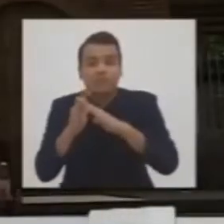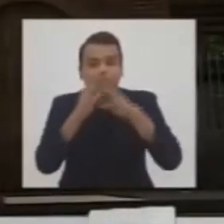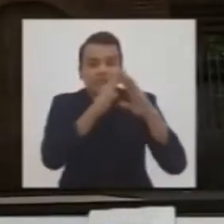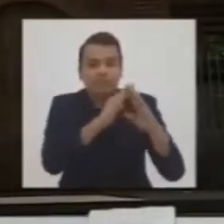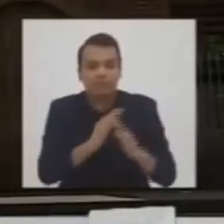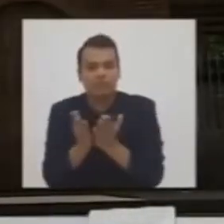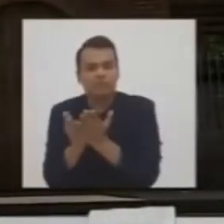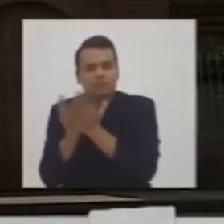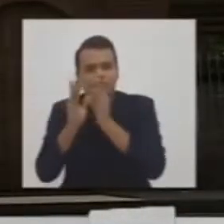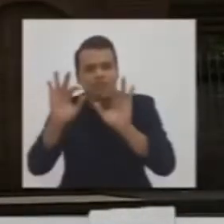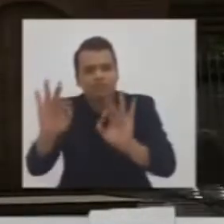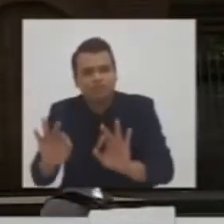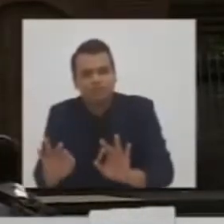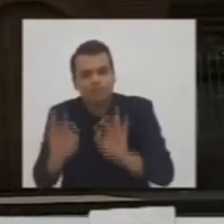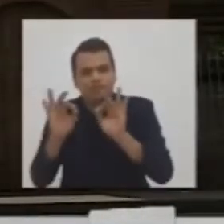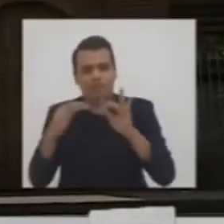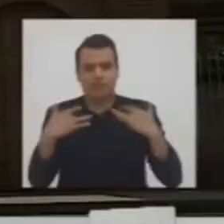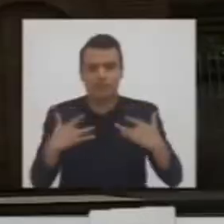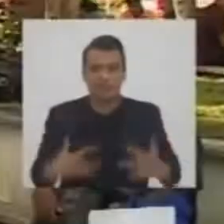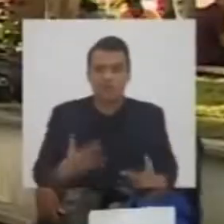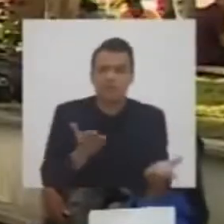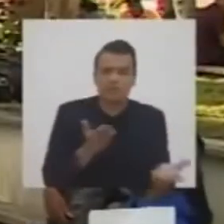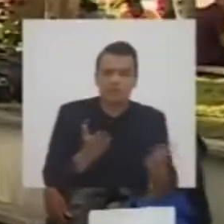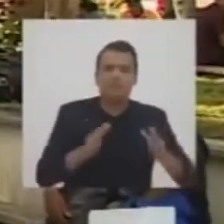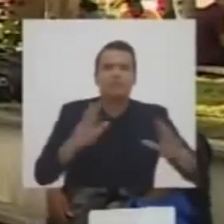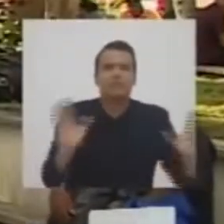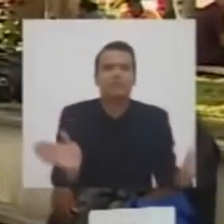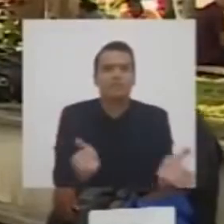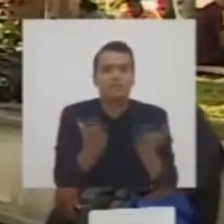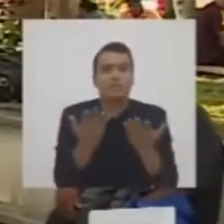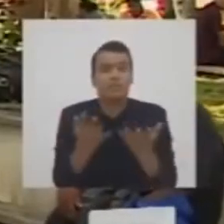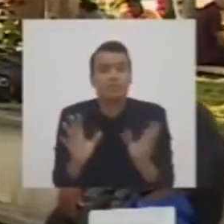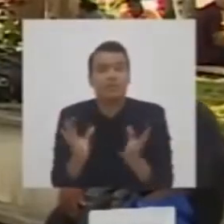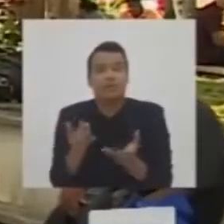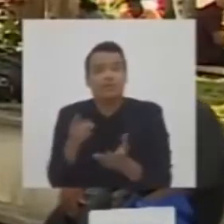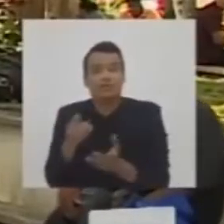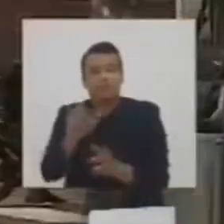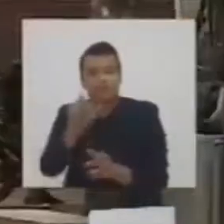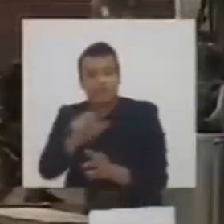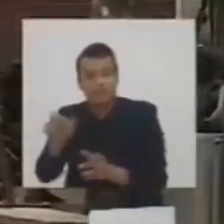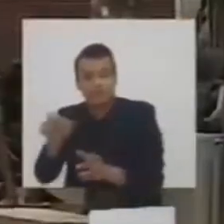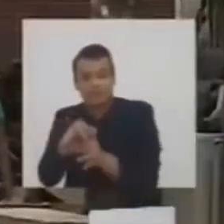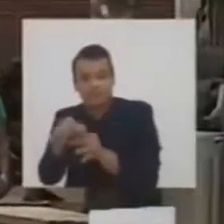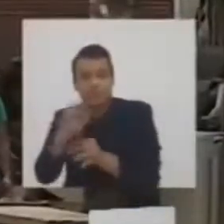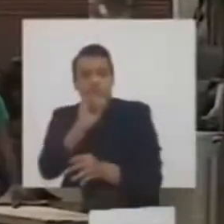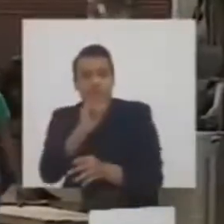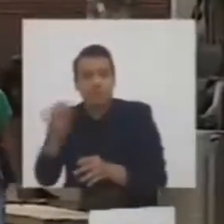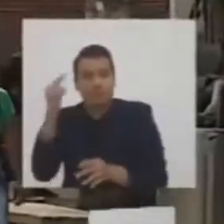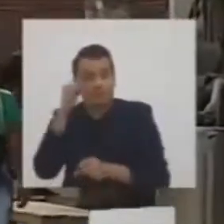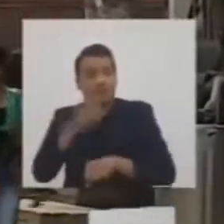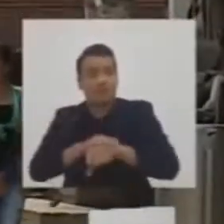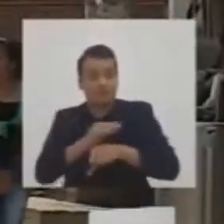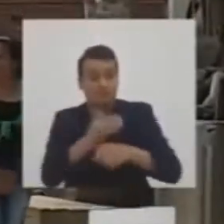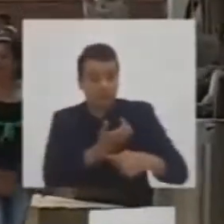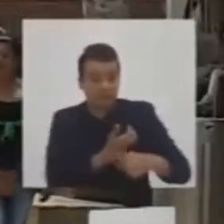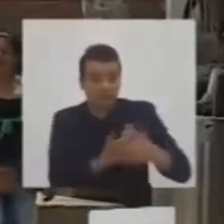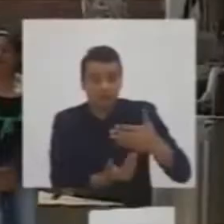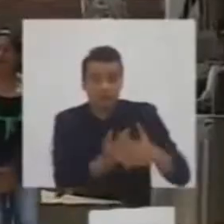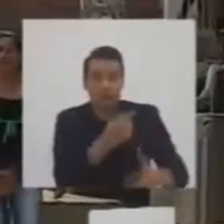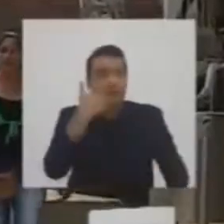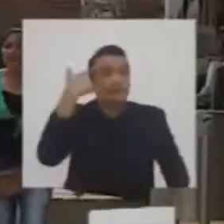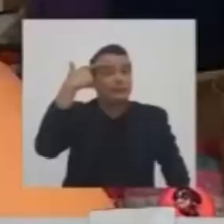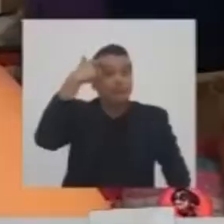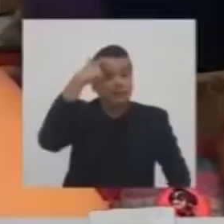Garantizar seguridad, mejorar la calidad de educación y los servicios de salud son los retos que, según los jamundeños, debe cumplir el próximo alcalde